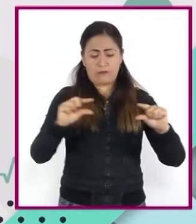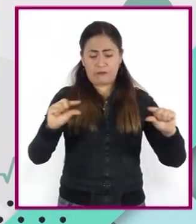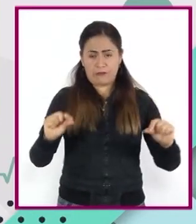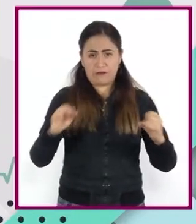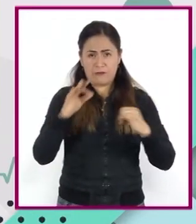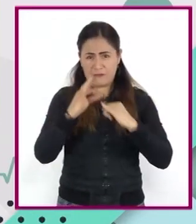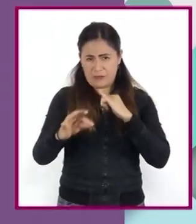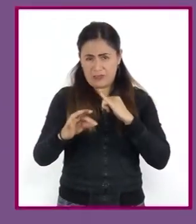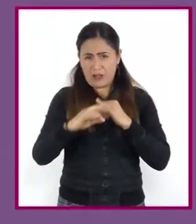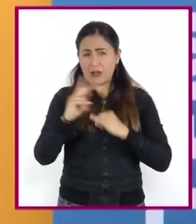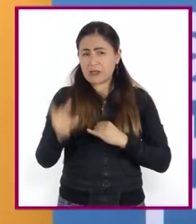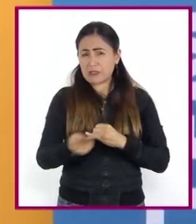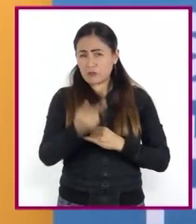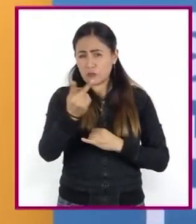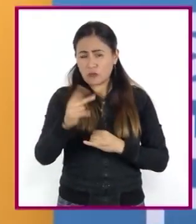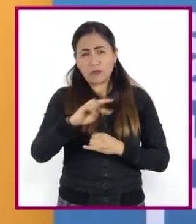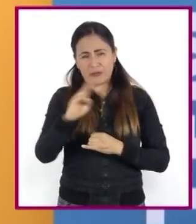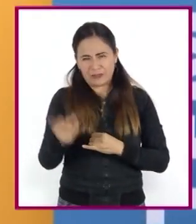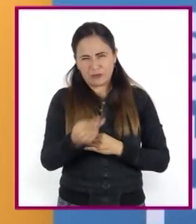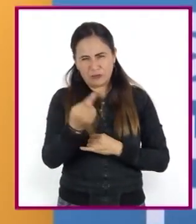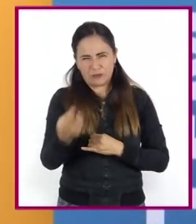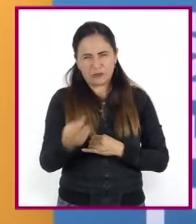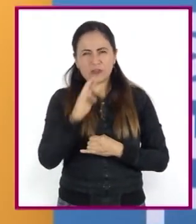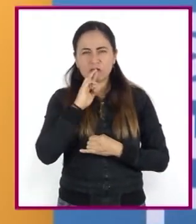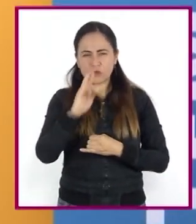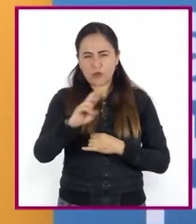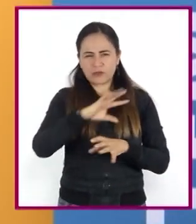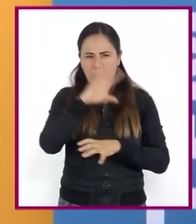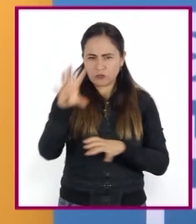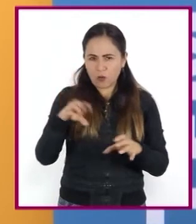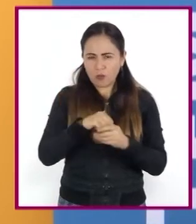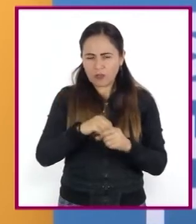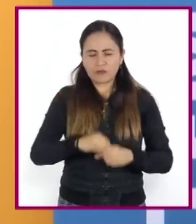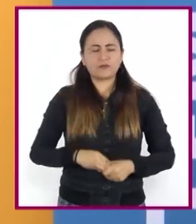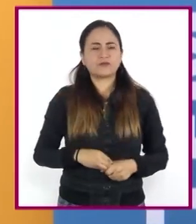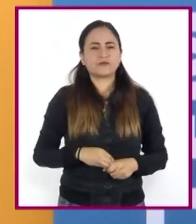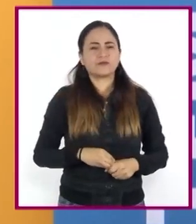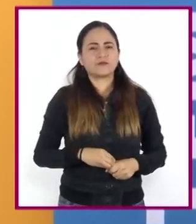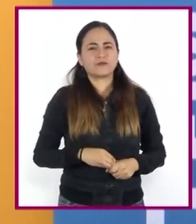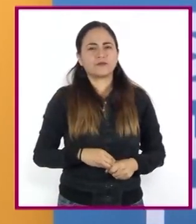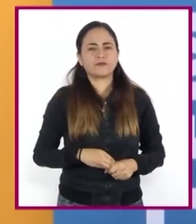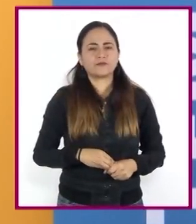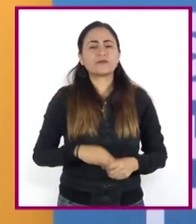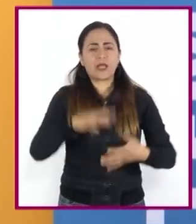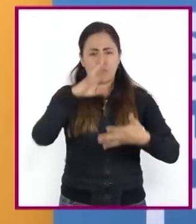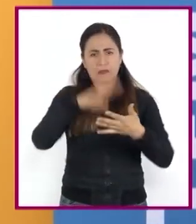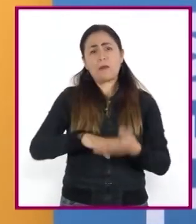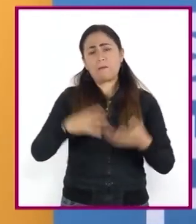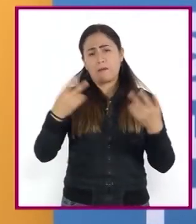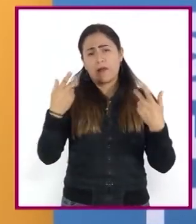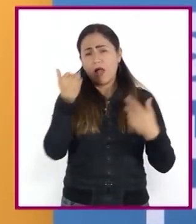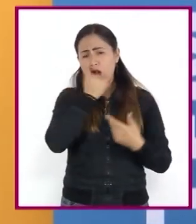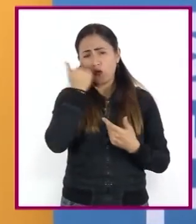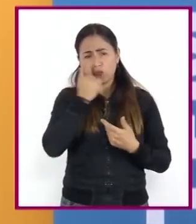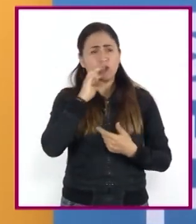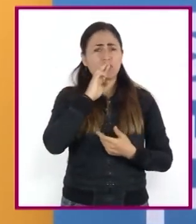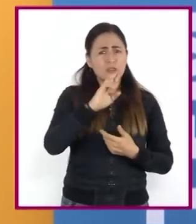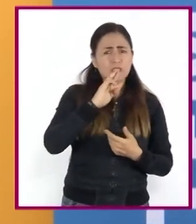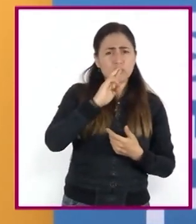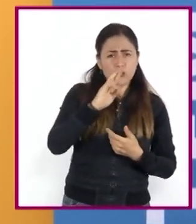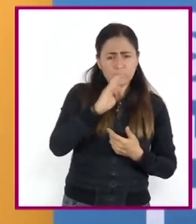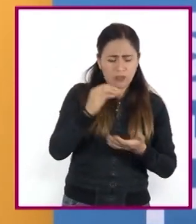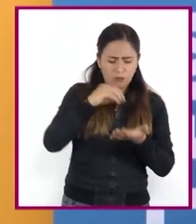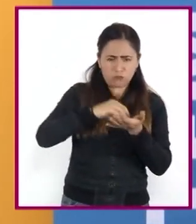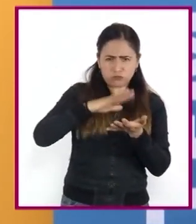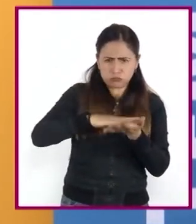total de respuestas. De acuerdo con las respuestas de cada estudiante, se procedió a llenar la tabla correspondiente, escribiendo el